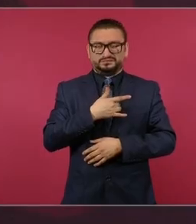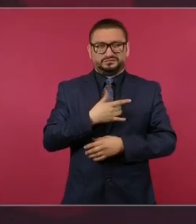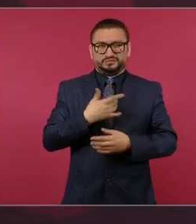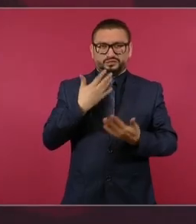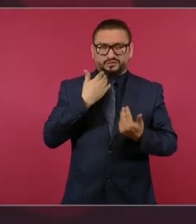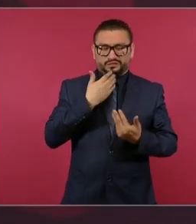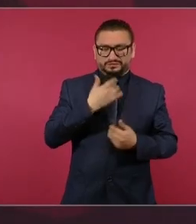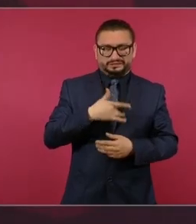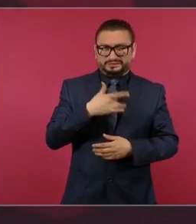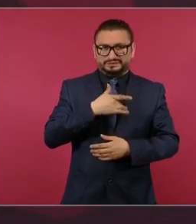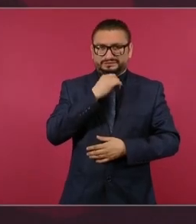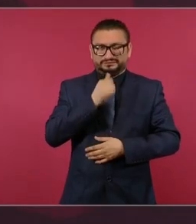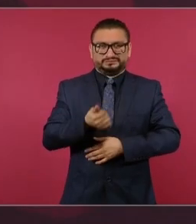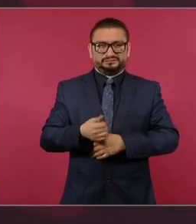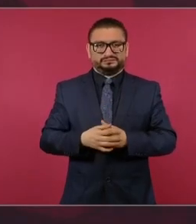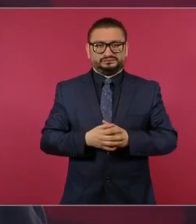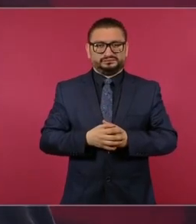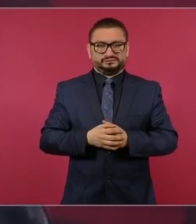Ese no